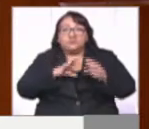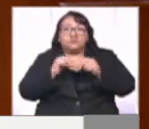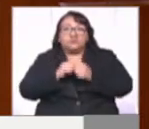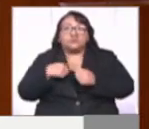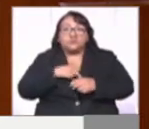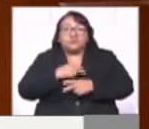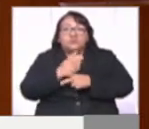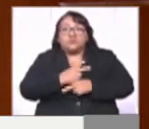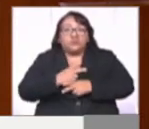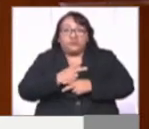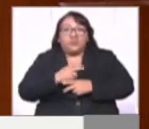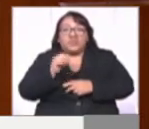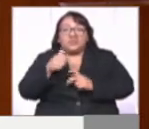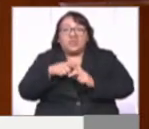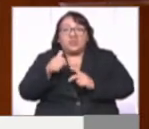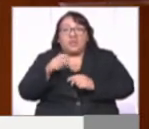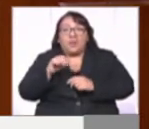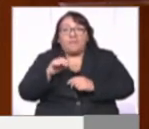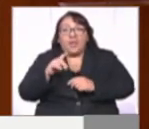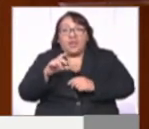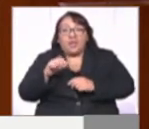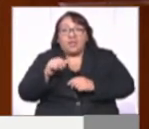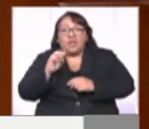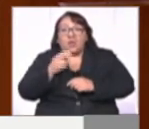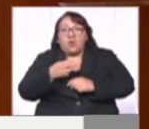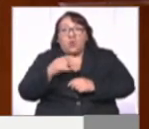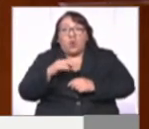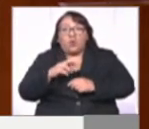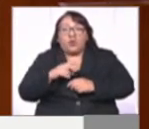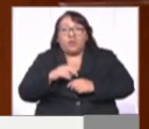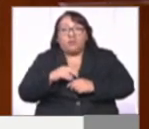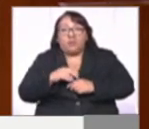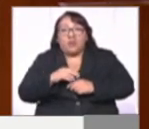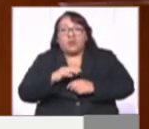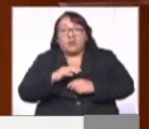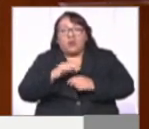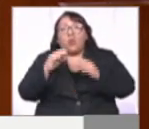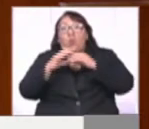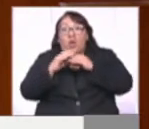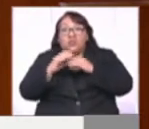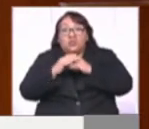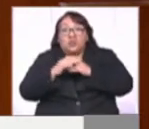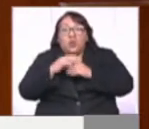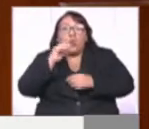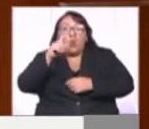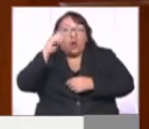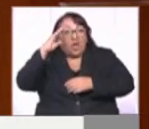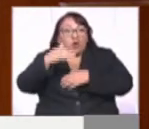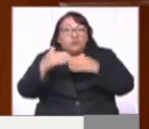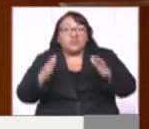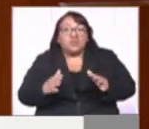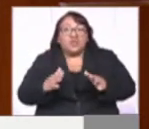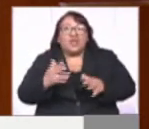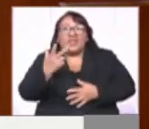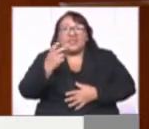seguridad. En Santa María, en la provincia de Huaura, para ubicarnos, Huacho, una comisaría, 30 policías al día,